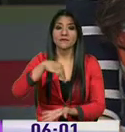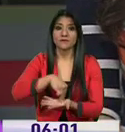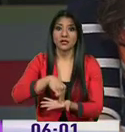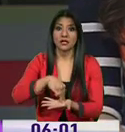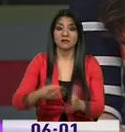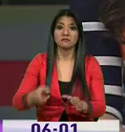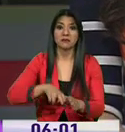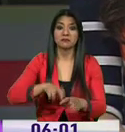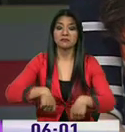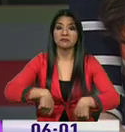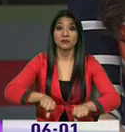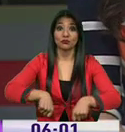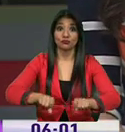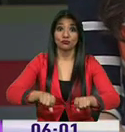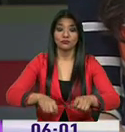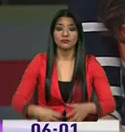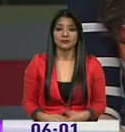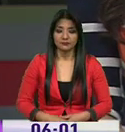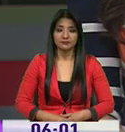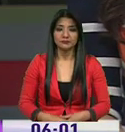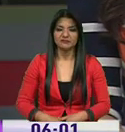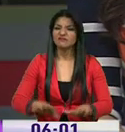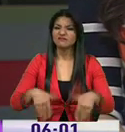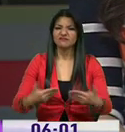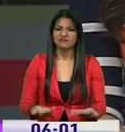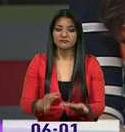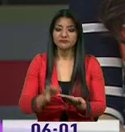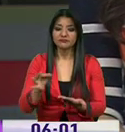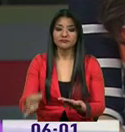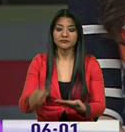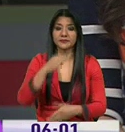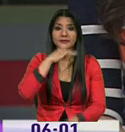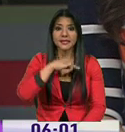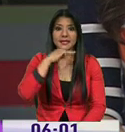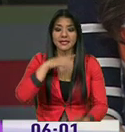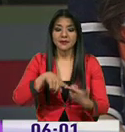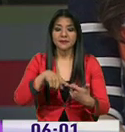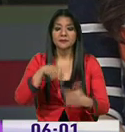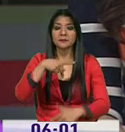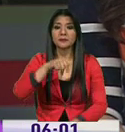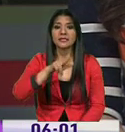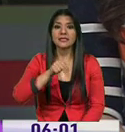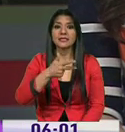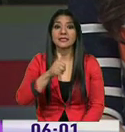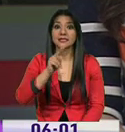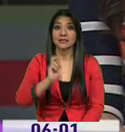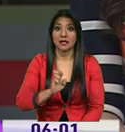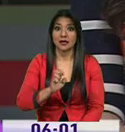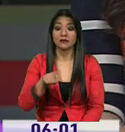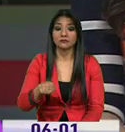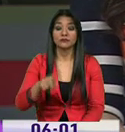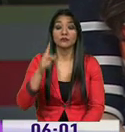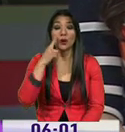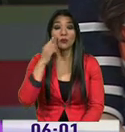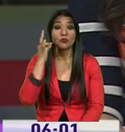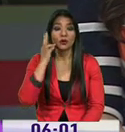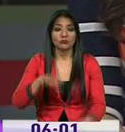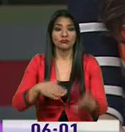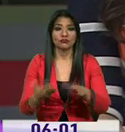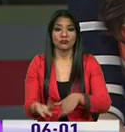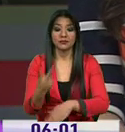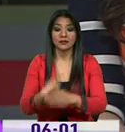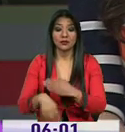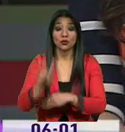en motocicletas. Los accidentes ocurrieron en los cantones de Manta y Pichincha. En este último, una pareja falleció y su hijo de 4